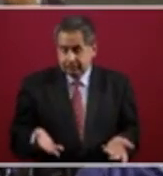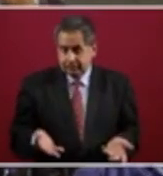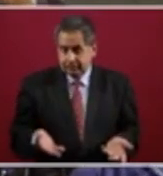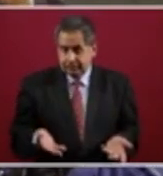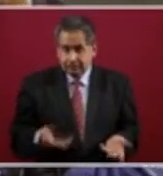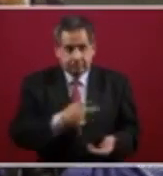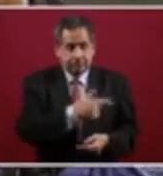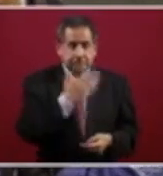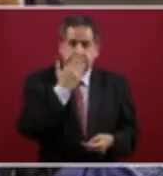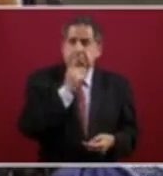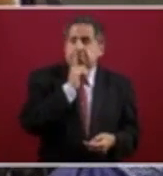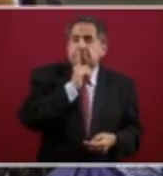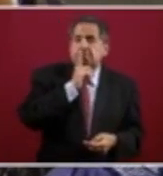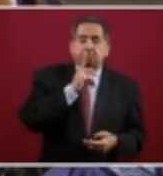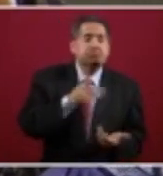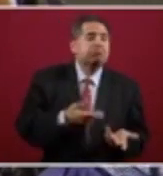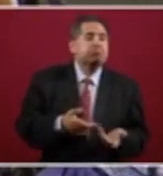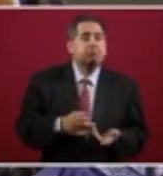no hay